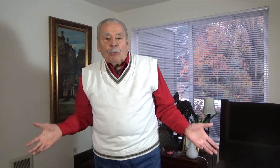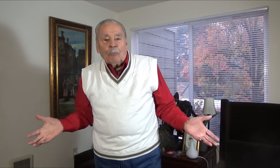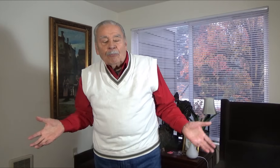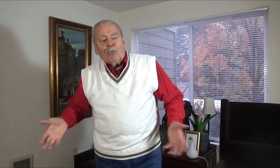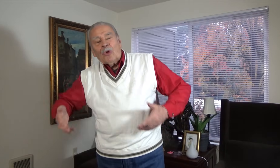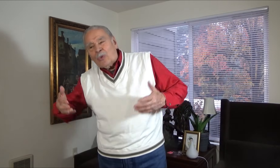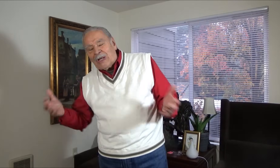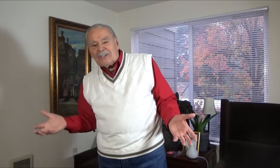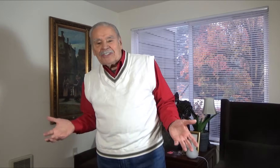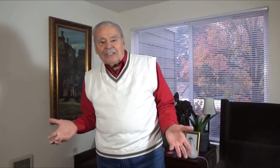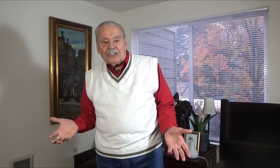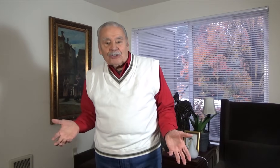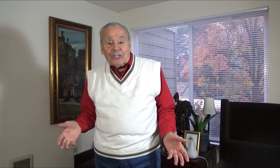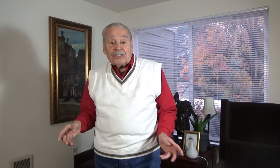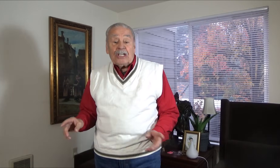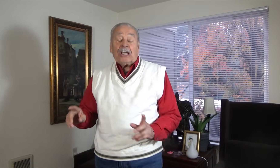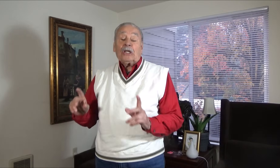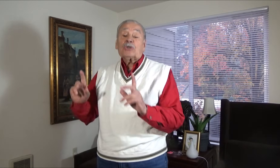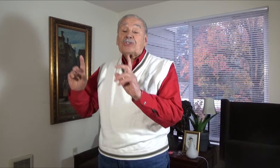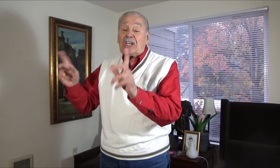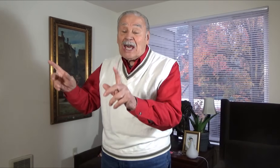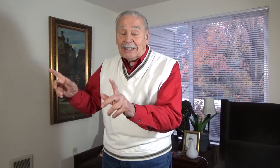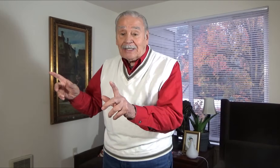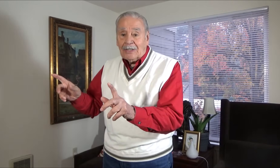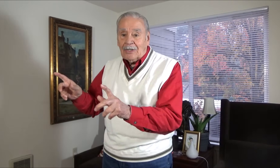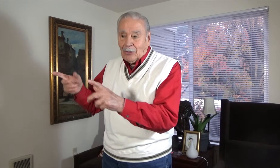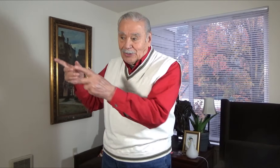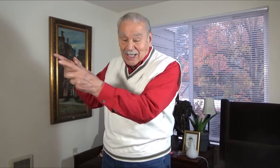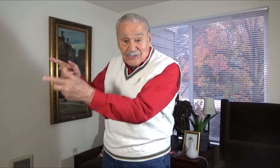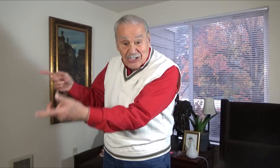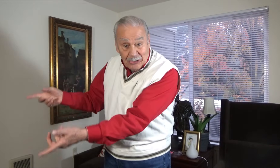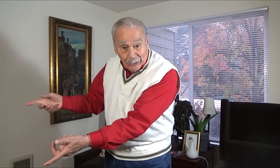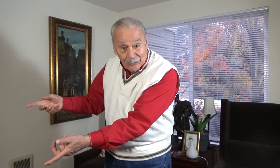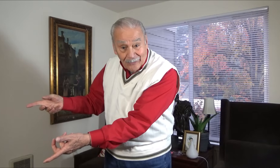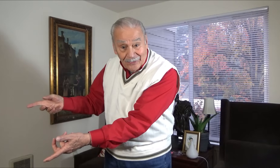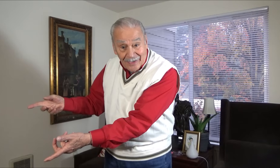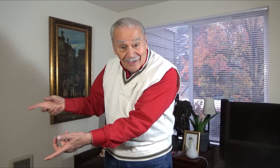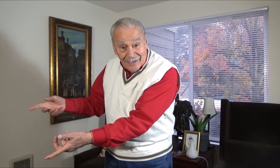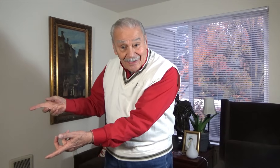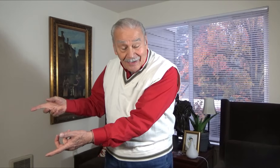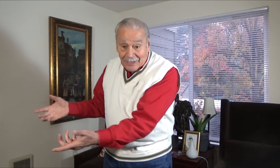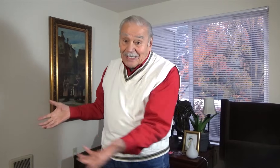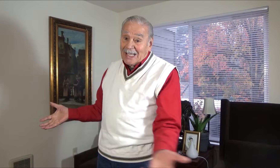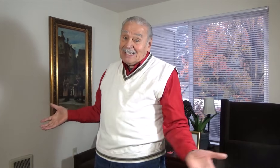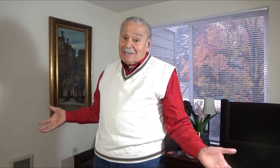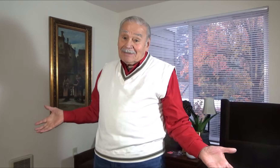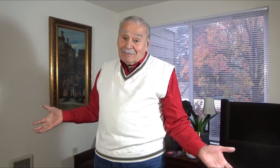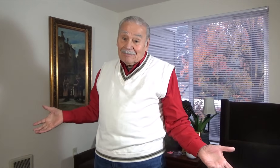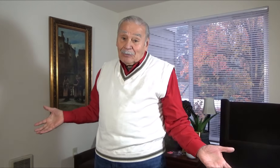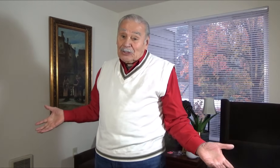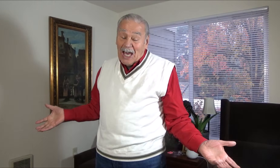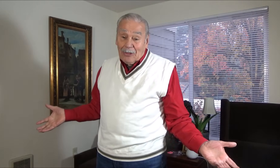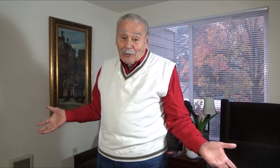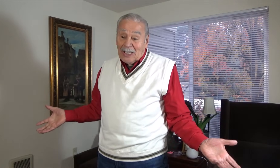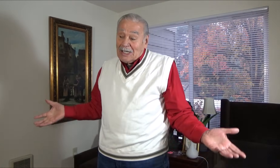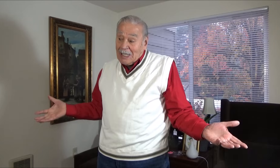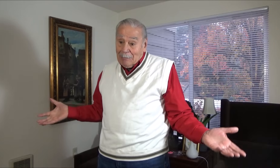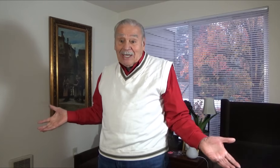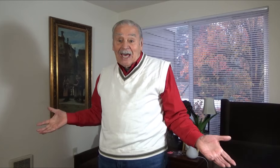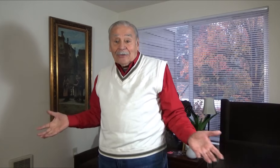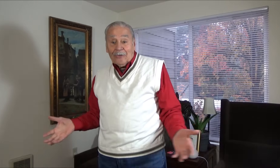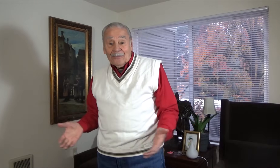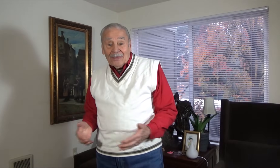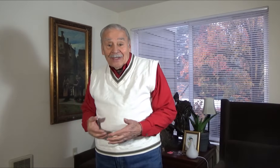viene con muy buenas intenciones y que no sean los que han sido, que hayan mutado, que